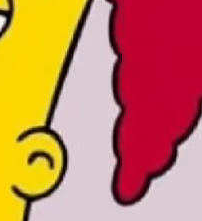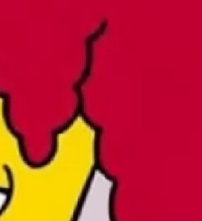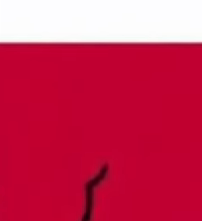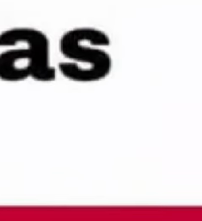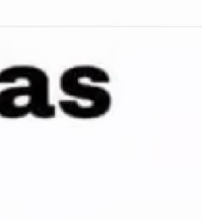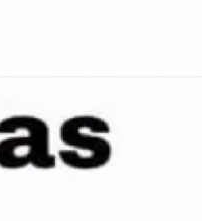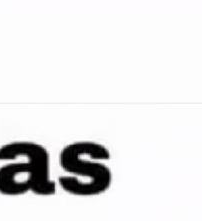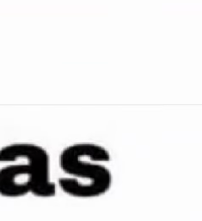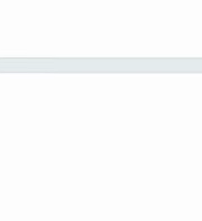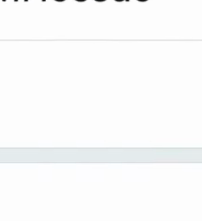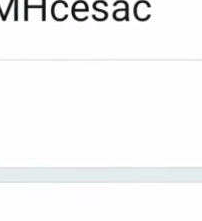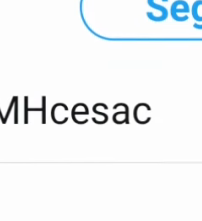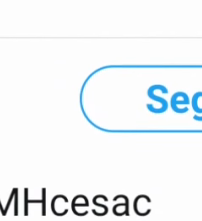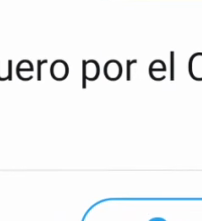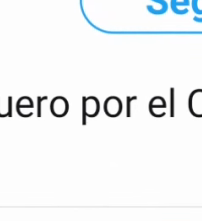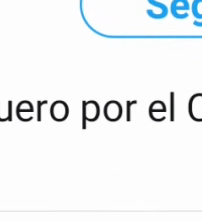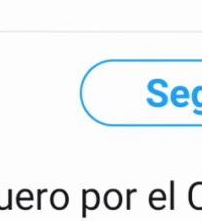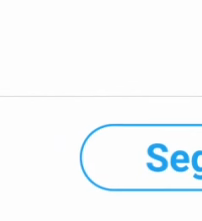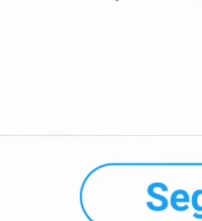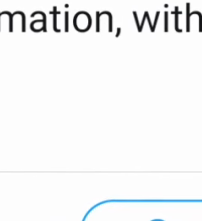Dice...